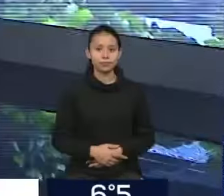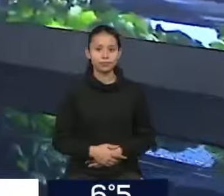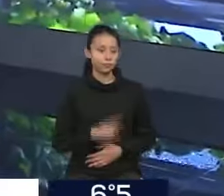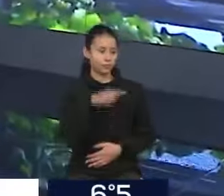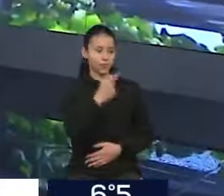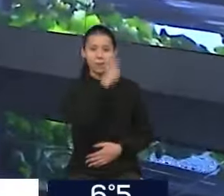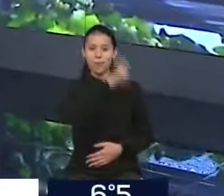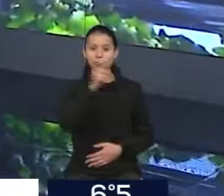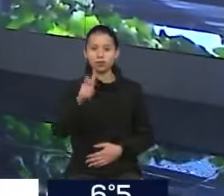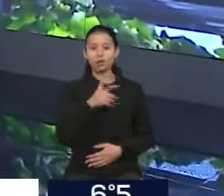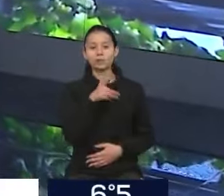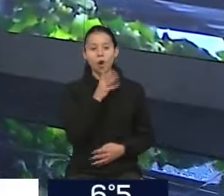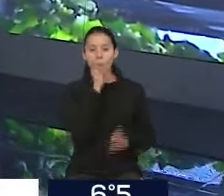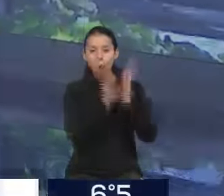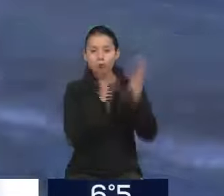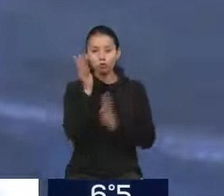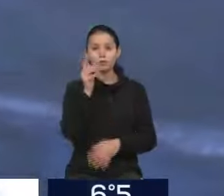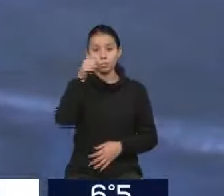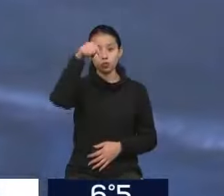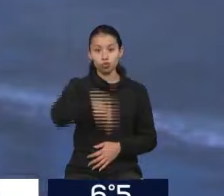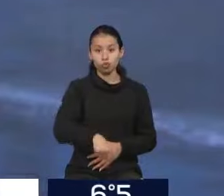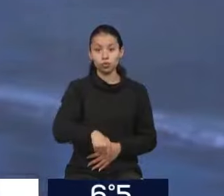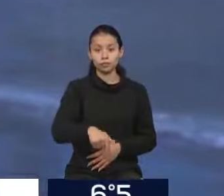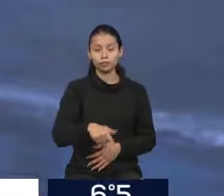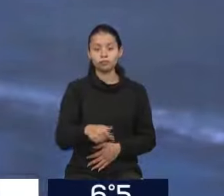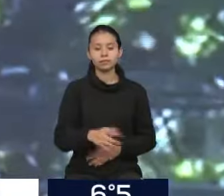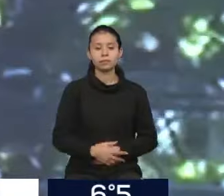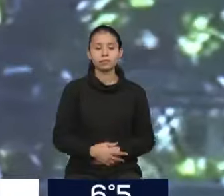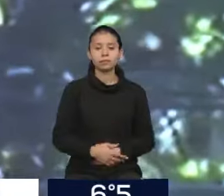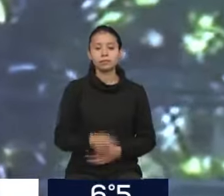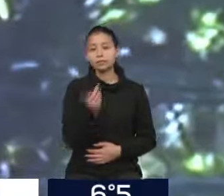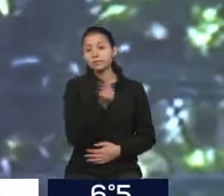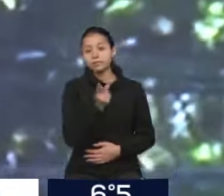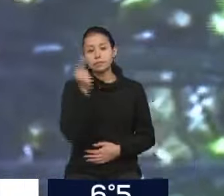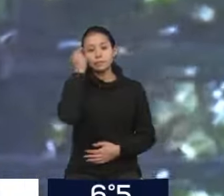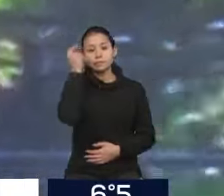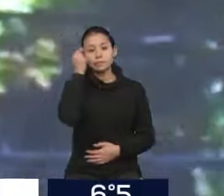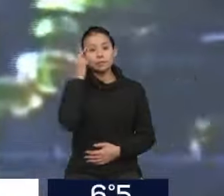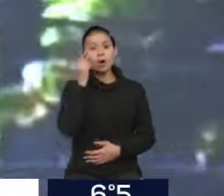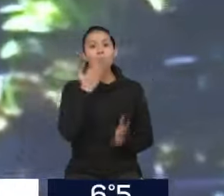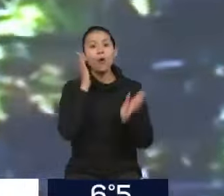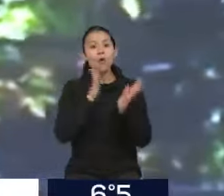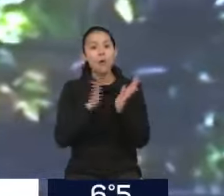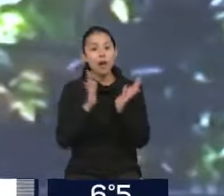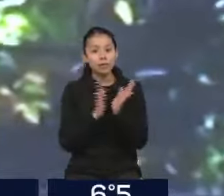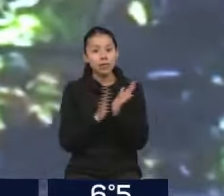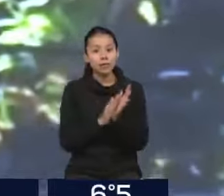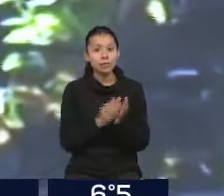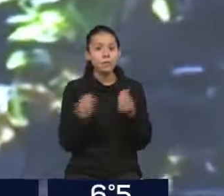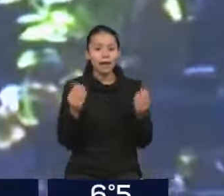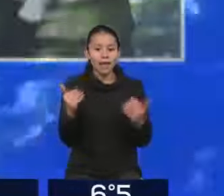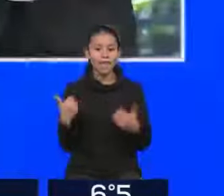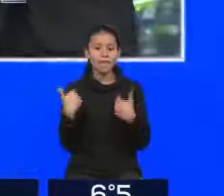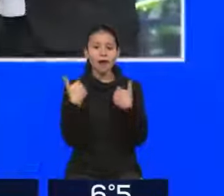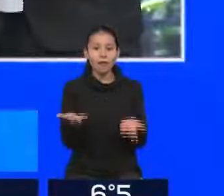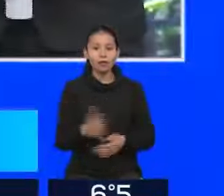productivos que tiene el sur. Ellos dicen tener una chance favorable, dice, de los 4 aviones con los que cuenta o contaba